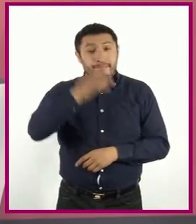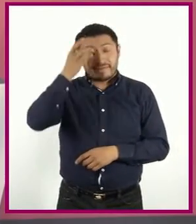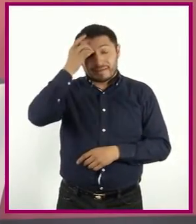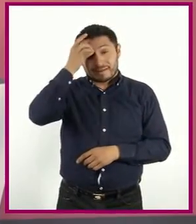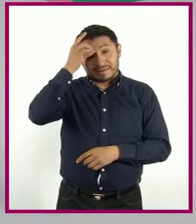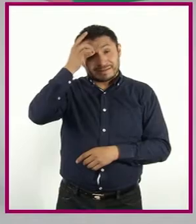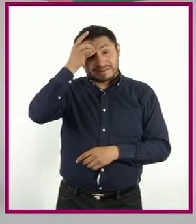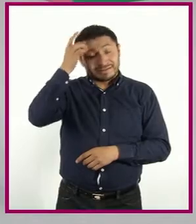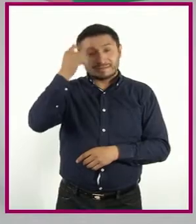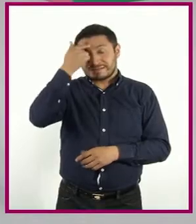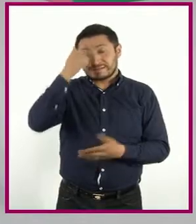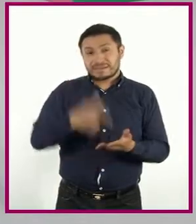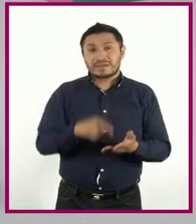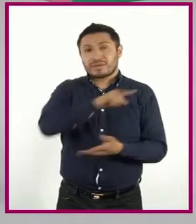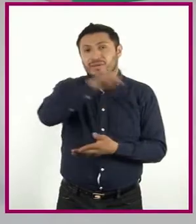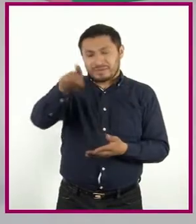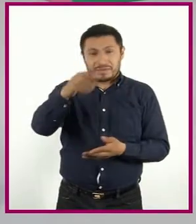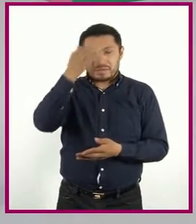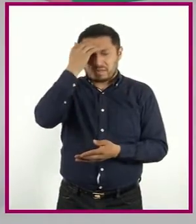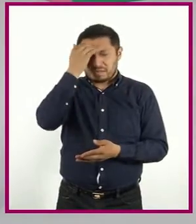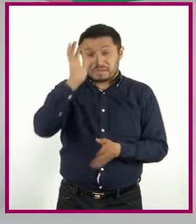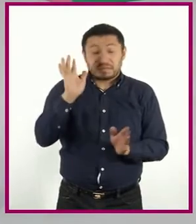que ustedes pueden conocer.